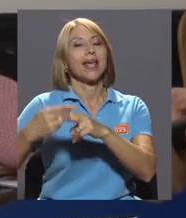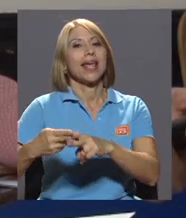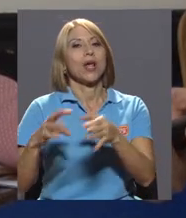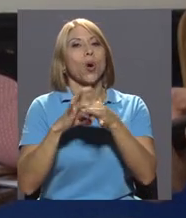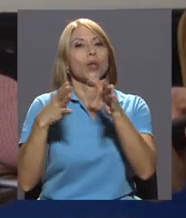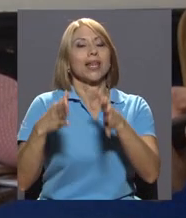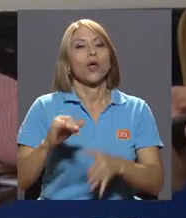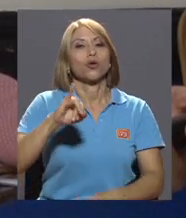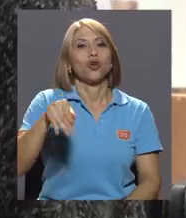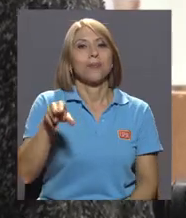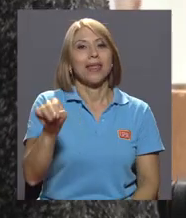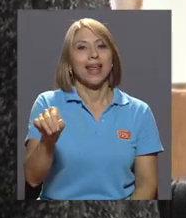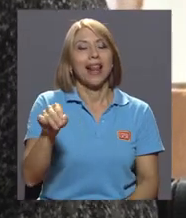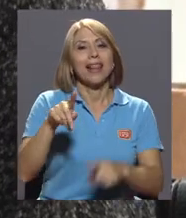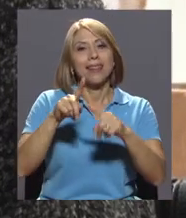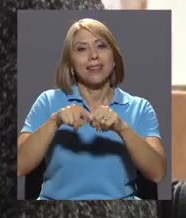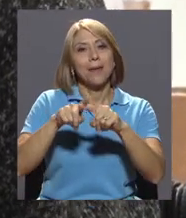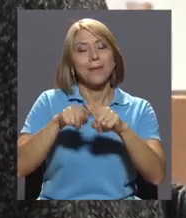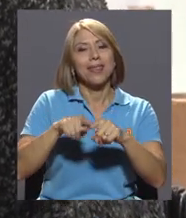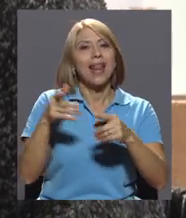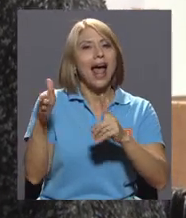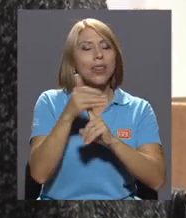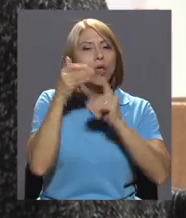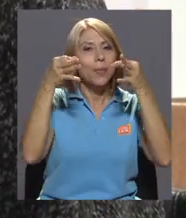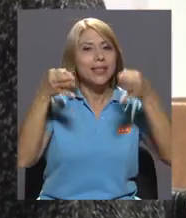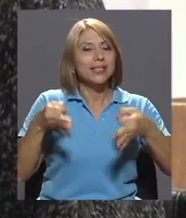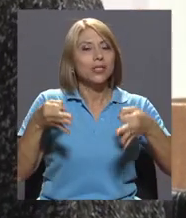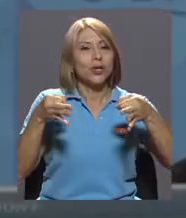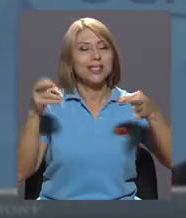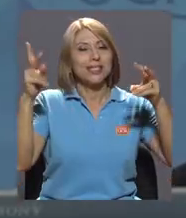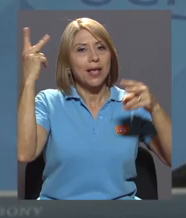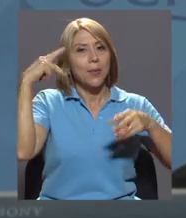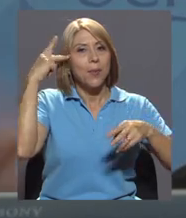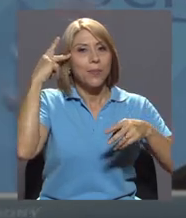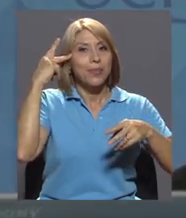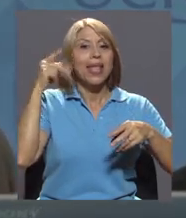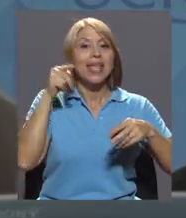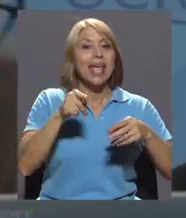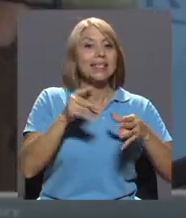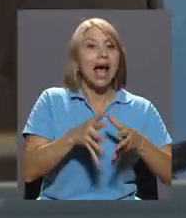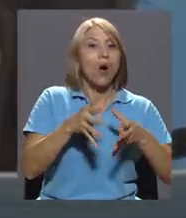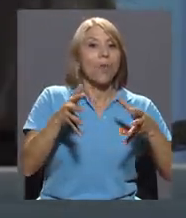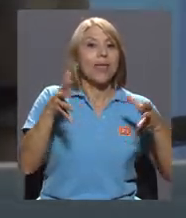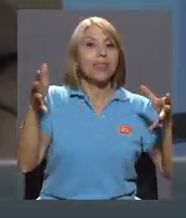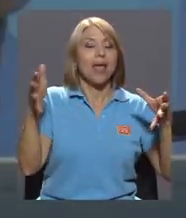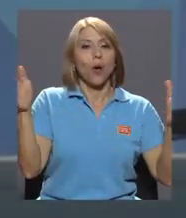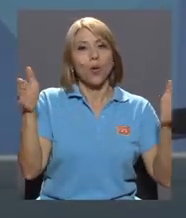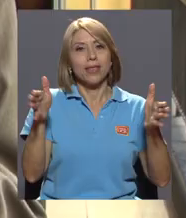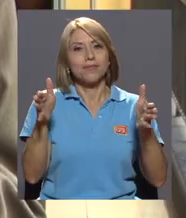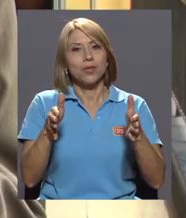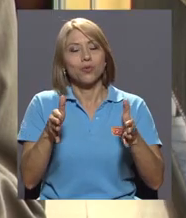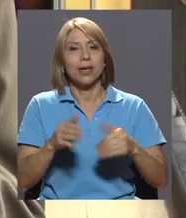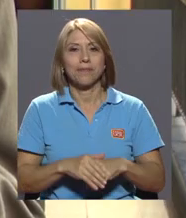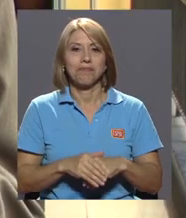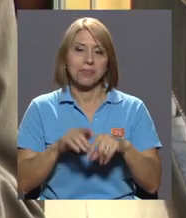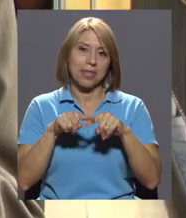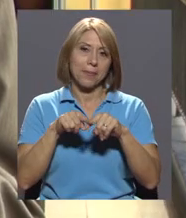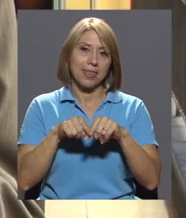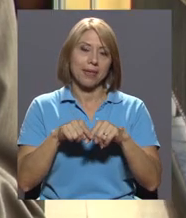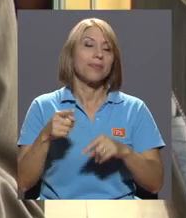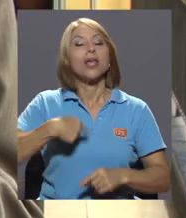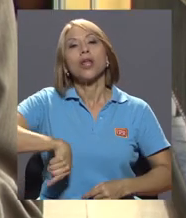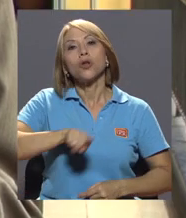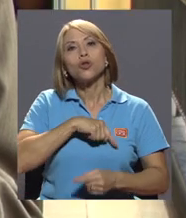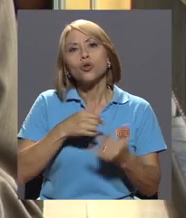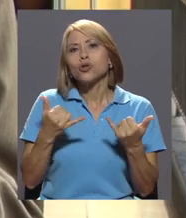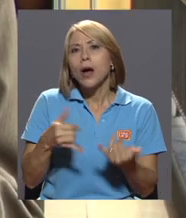encuesta, dependerá de las decisiones que se tomen en el campo político que ésta aumente o disminuya. Estamos experimentando incertidumbres